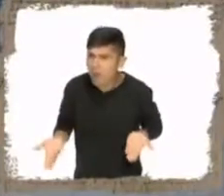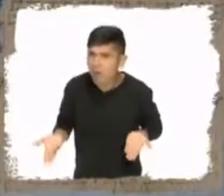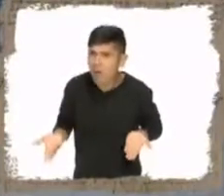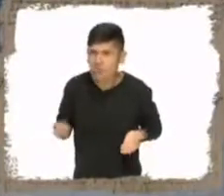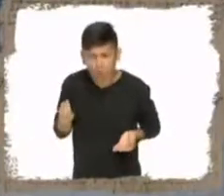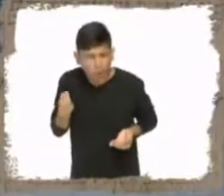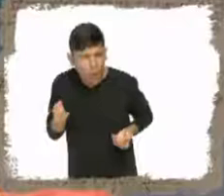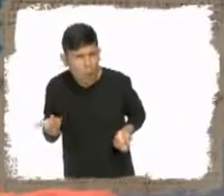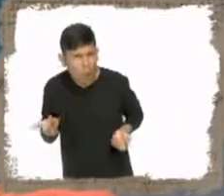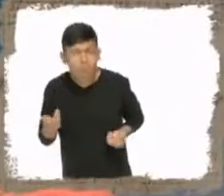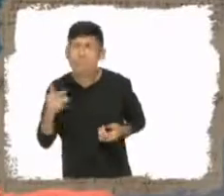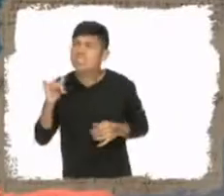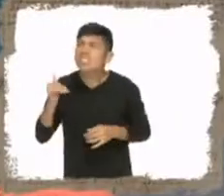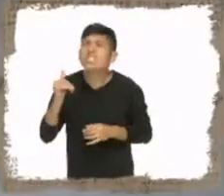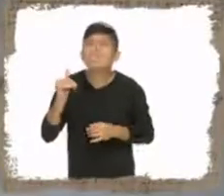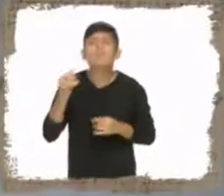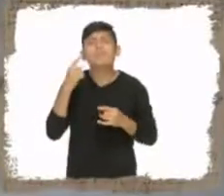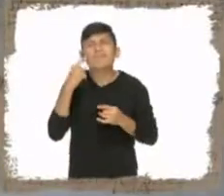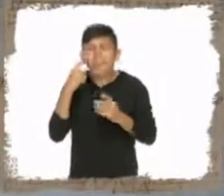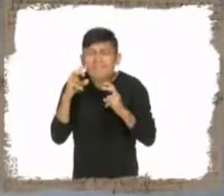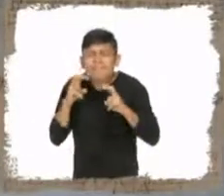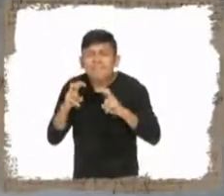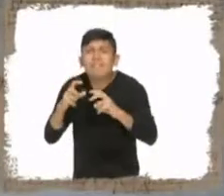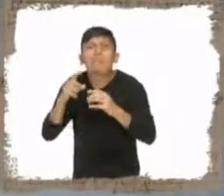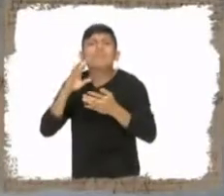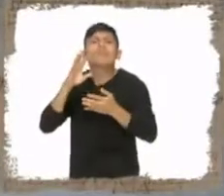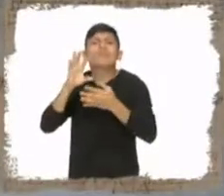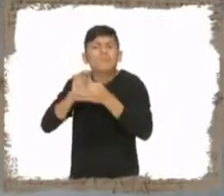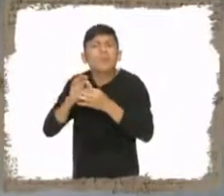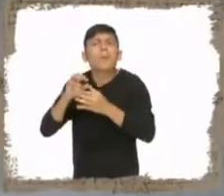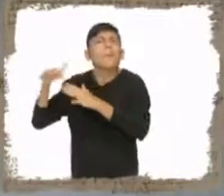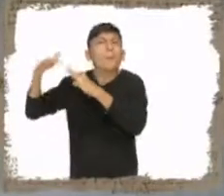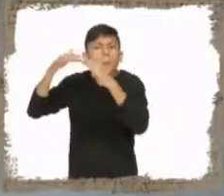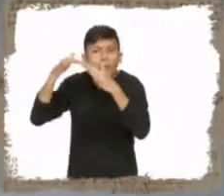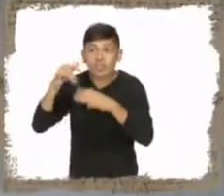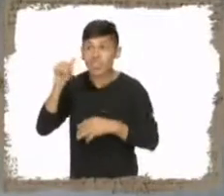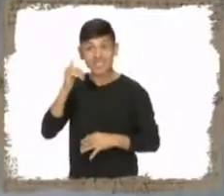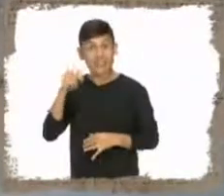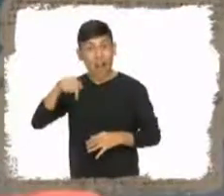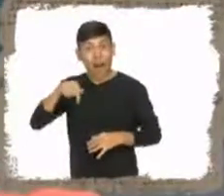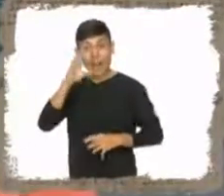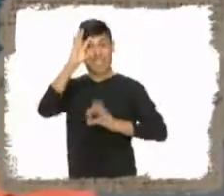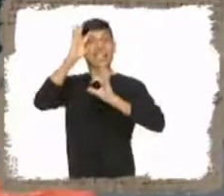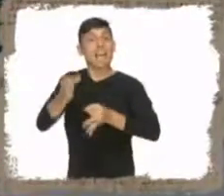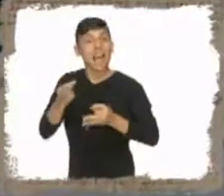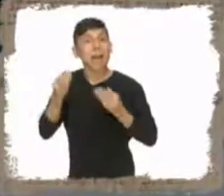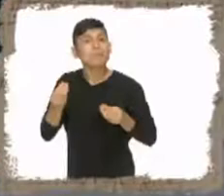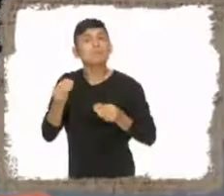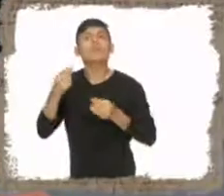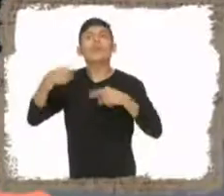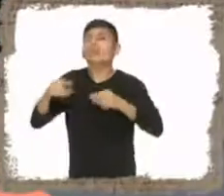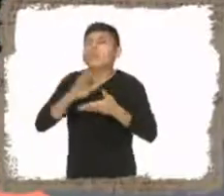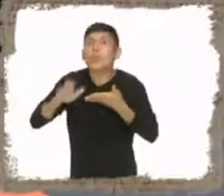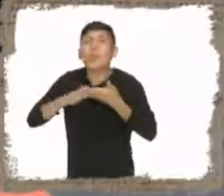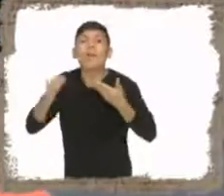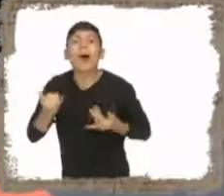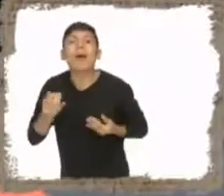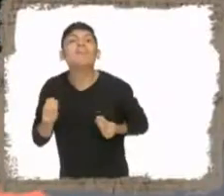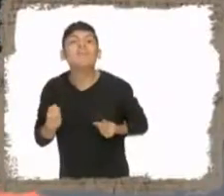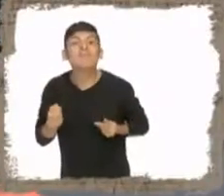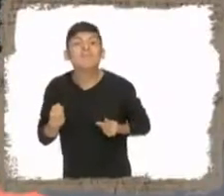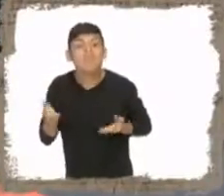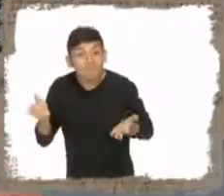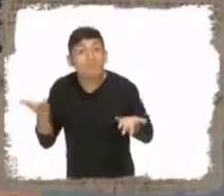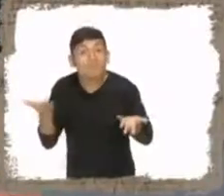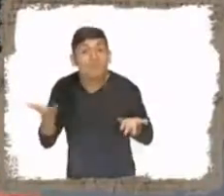información? ¿Cómo más información? Sí, de que sigamos investigando acerca de los mitos, me encanta. Sí, ahora viene el ¿sabías qué? De hoy, para ver qué cosas nuevas